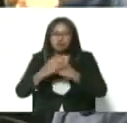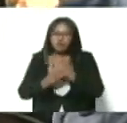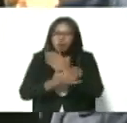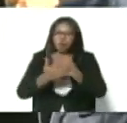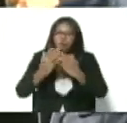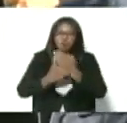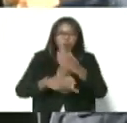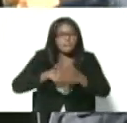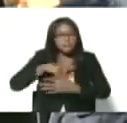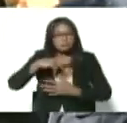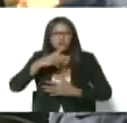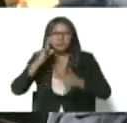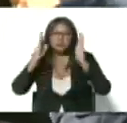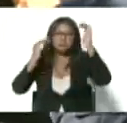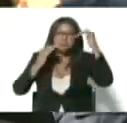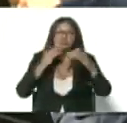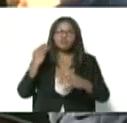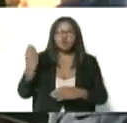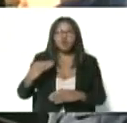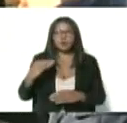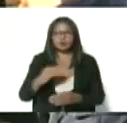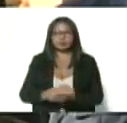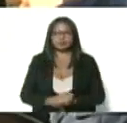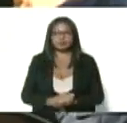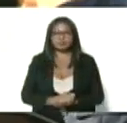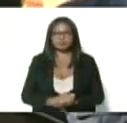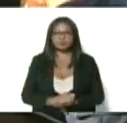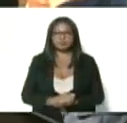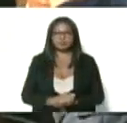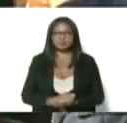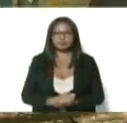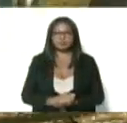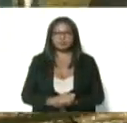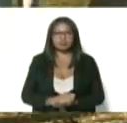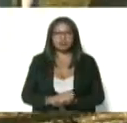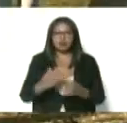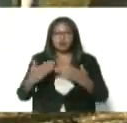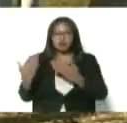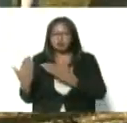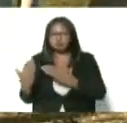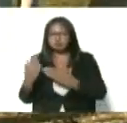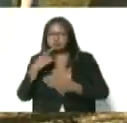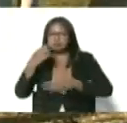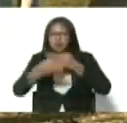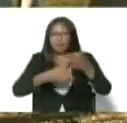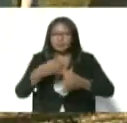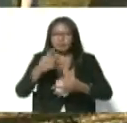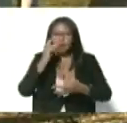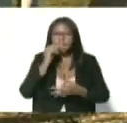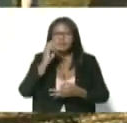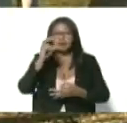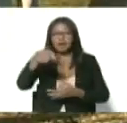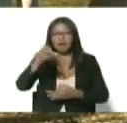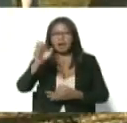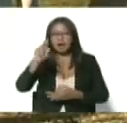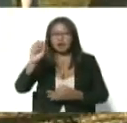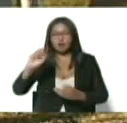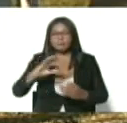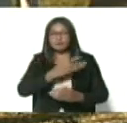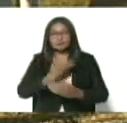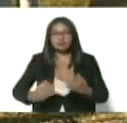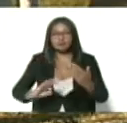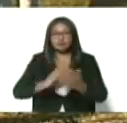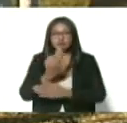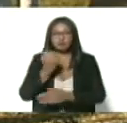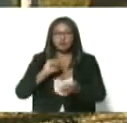pasión para atender estos jóvenes dejo con ustedes al capitán de corbeta harold clemente presidente de la fundación